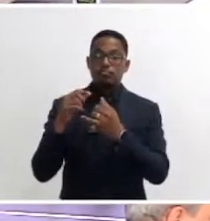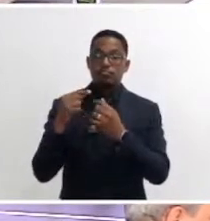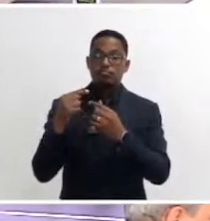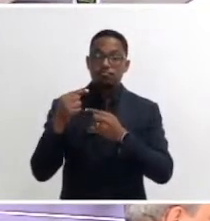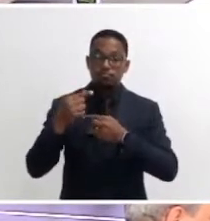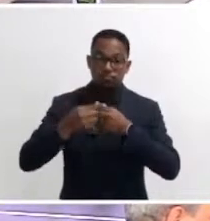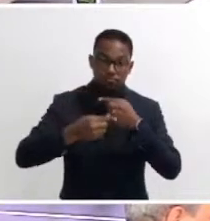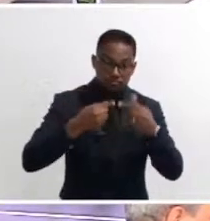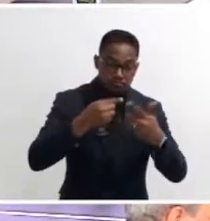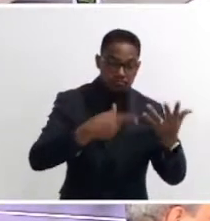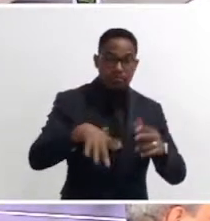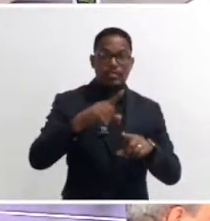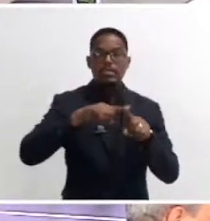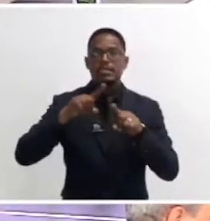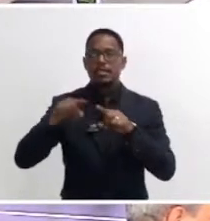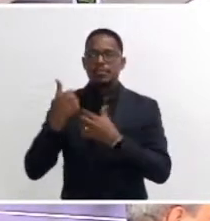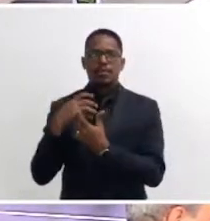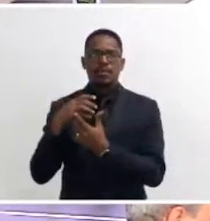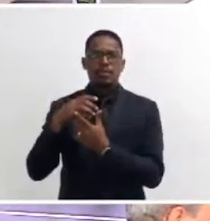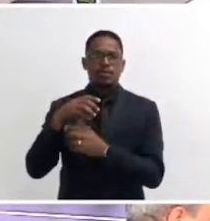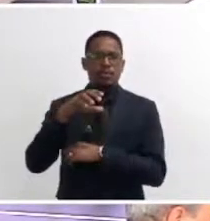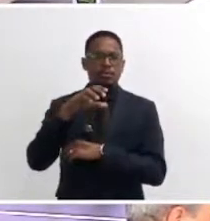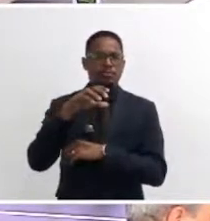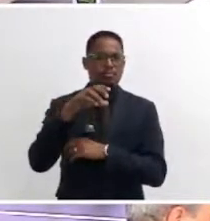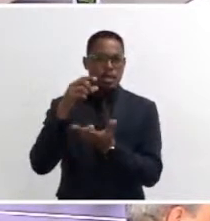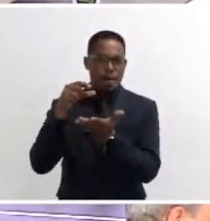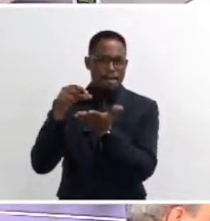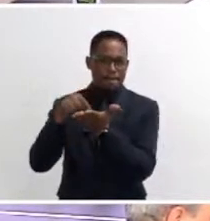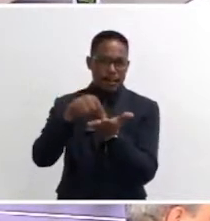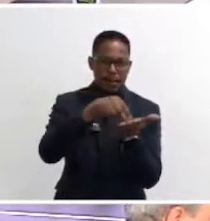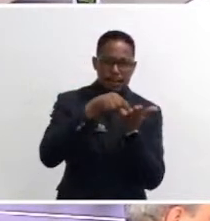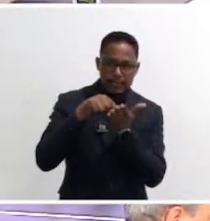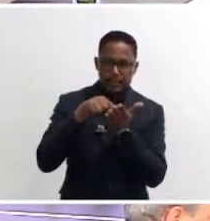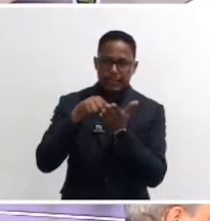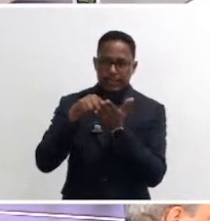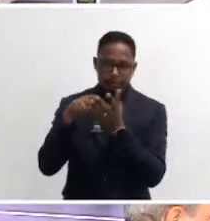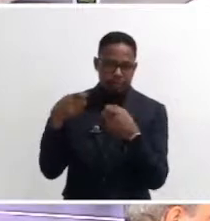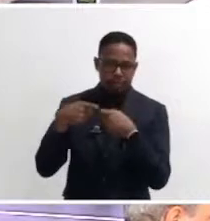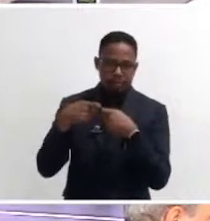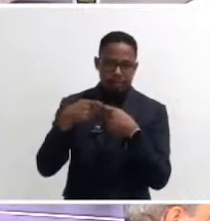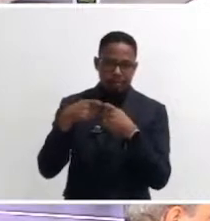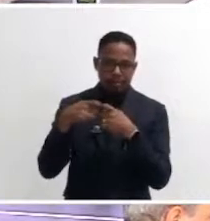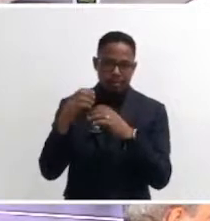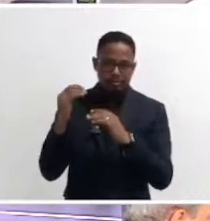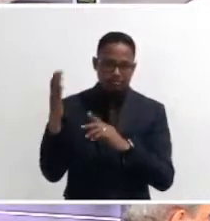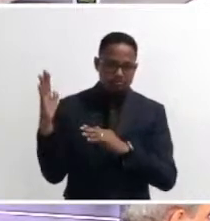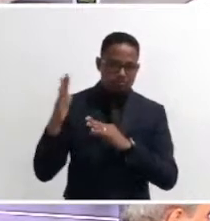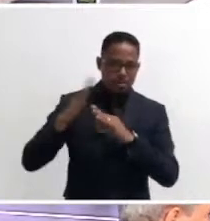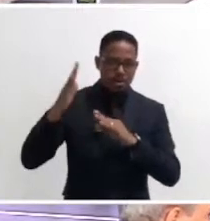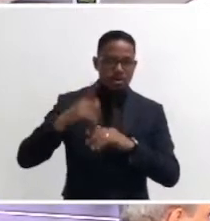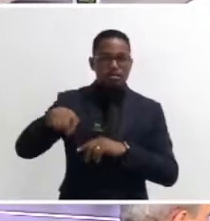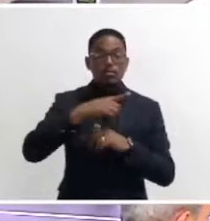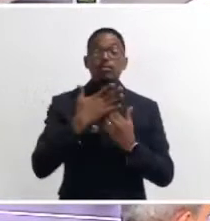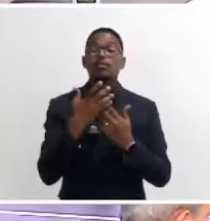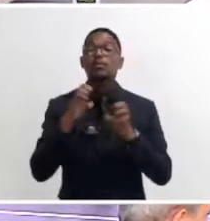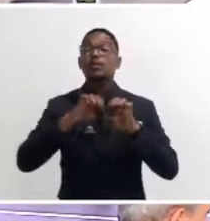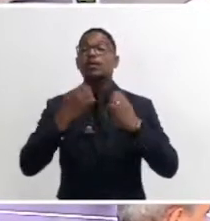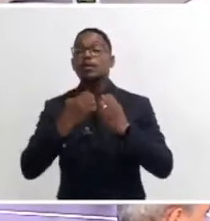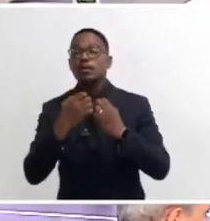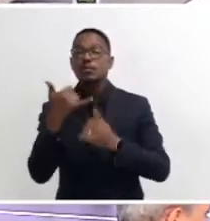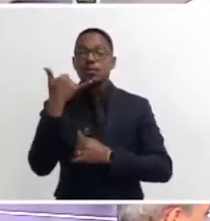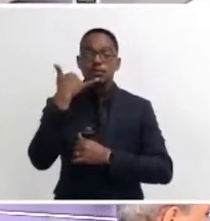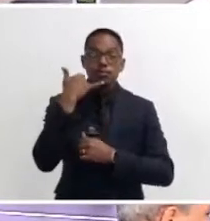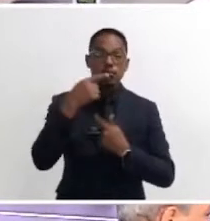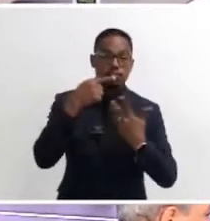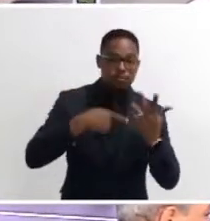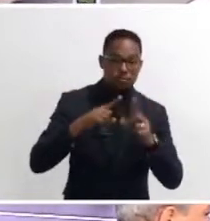de chips de circuitos integrados de alta potencia en servidores, equipos de telecomunicaciones y equipos